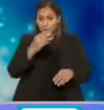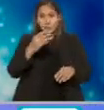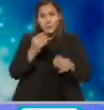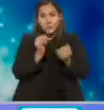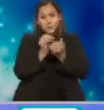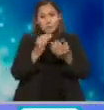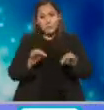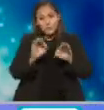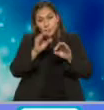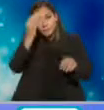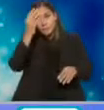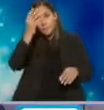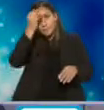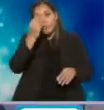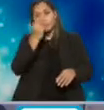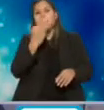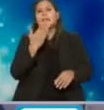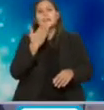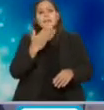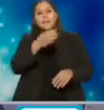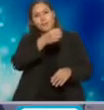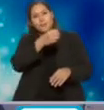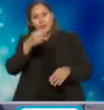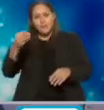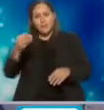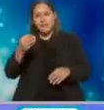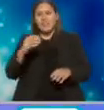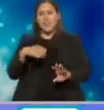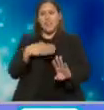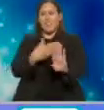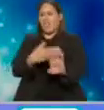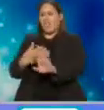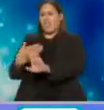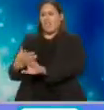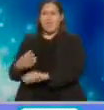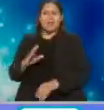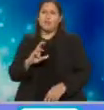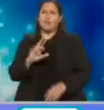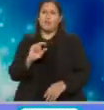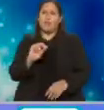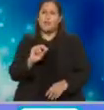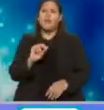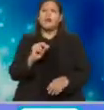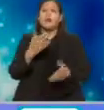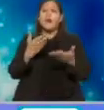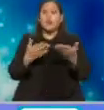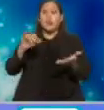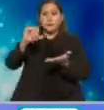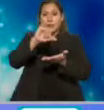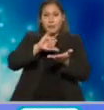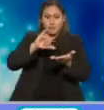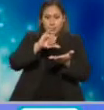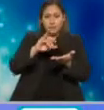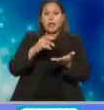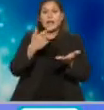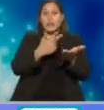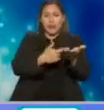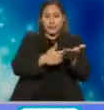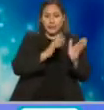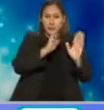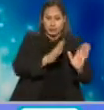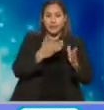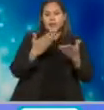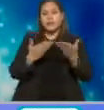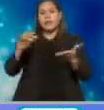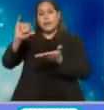a comer como debe ser y no satanizar los productos. Hablamos ya de las grasas y ahora le vamos a dar paso a los aceites que